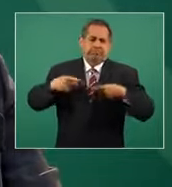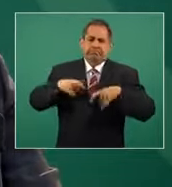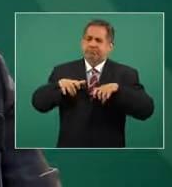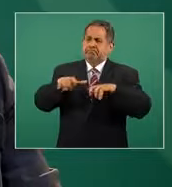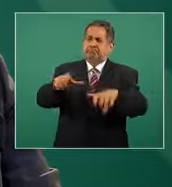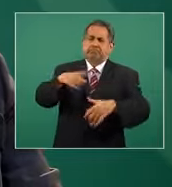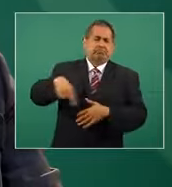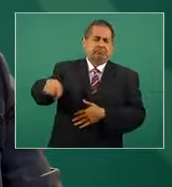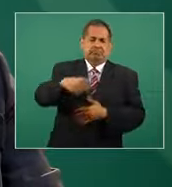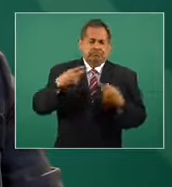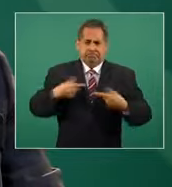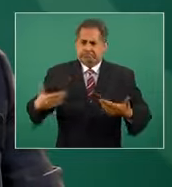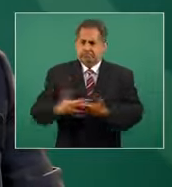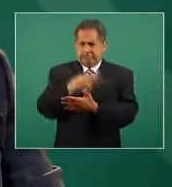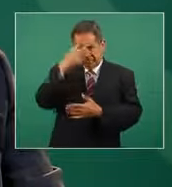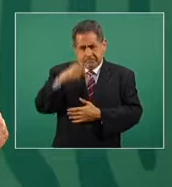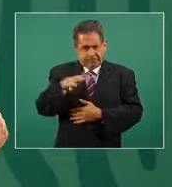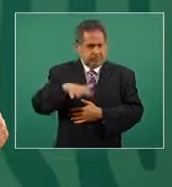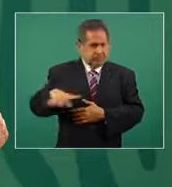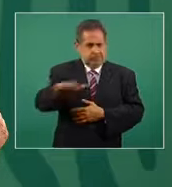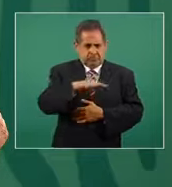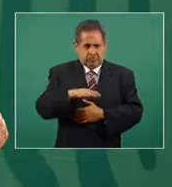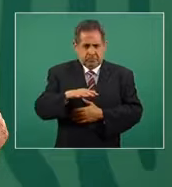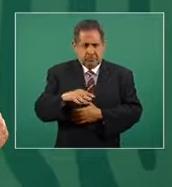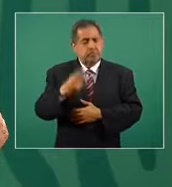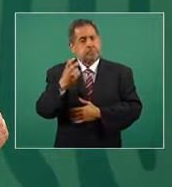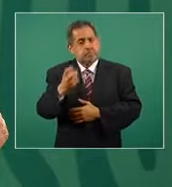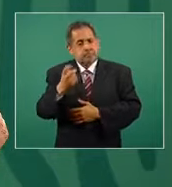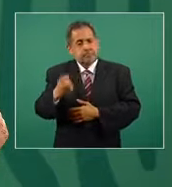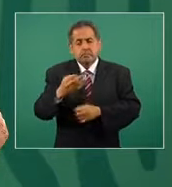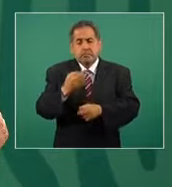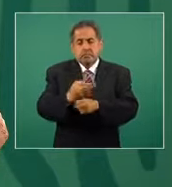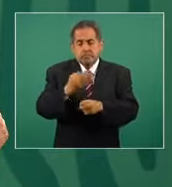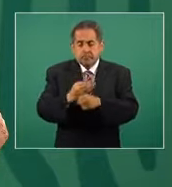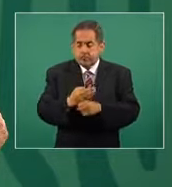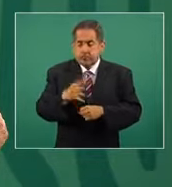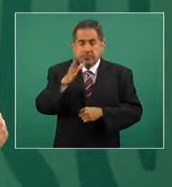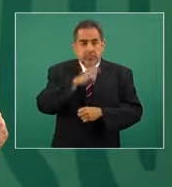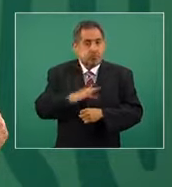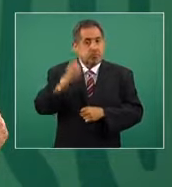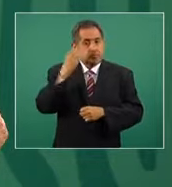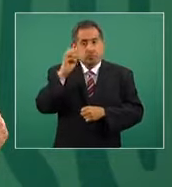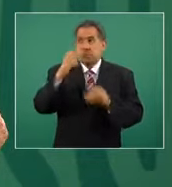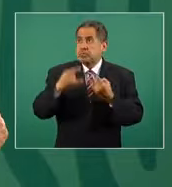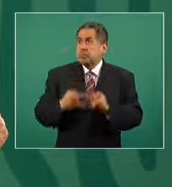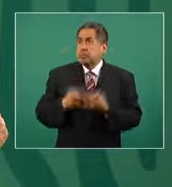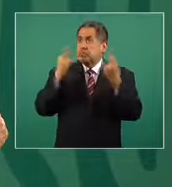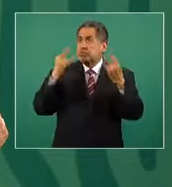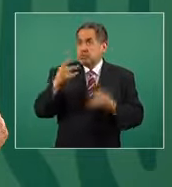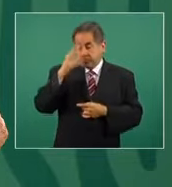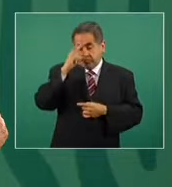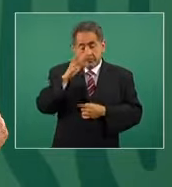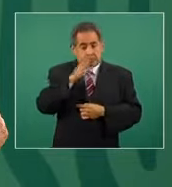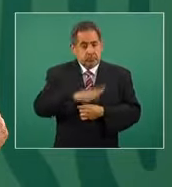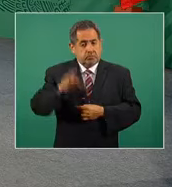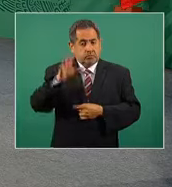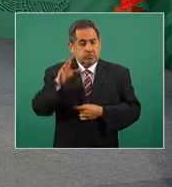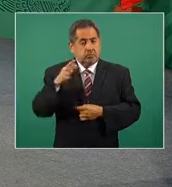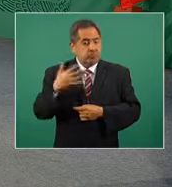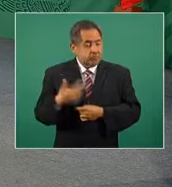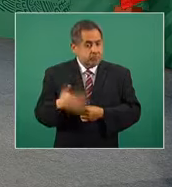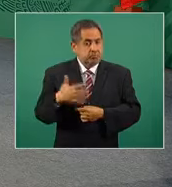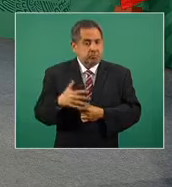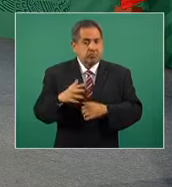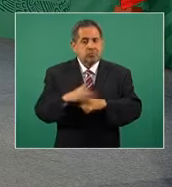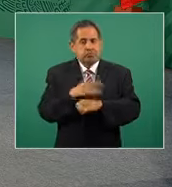ciudadanos. Por eso estamos viviendo un momento estelar en la historia de México,